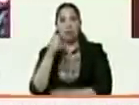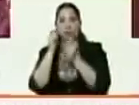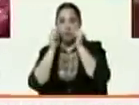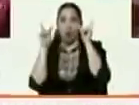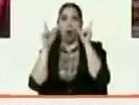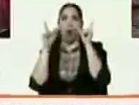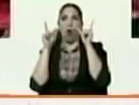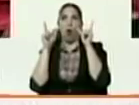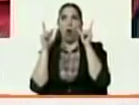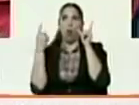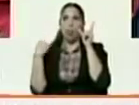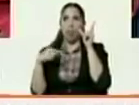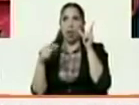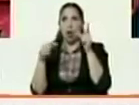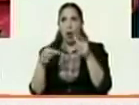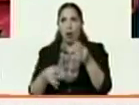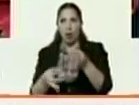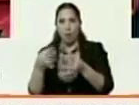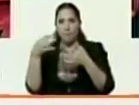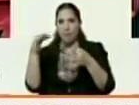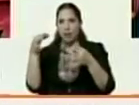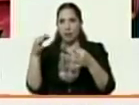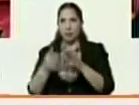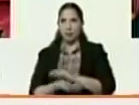676 UVC. Tengo aquí un papelito, un guacho, no acordarme.